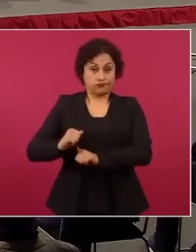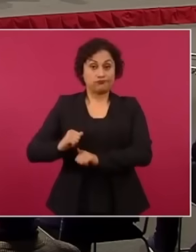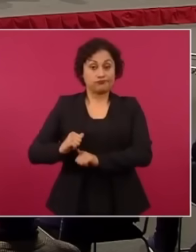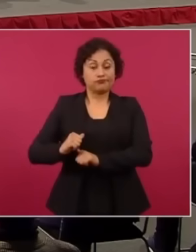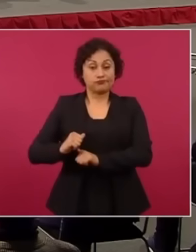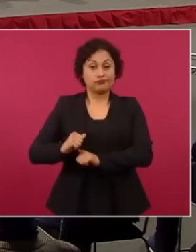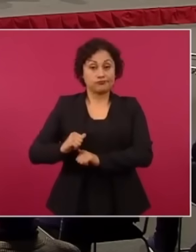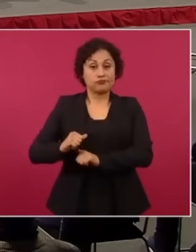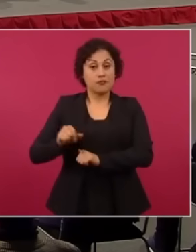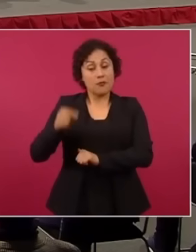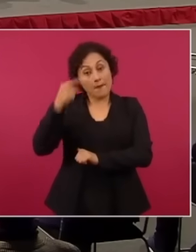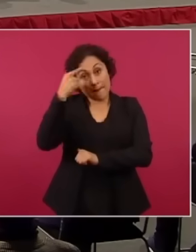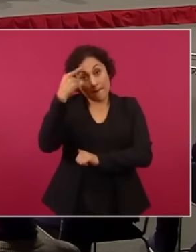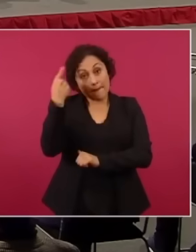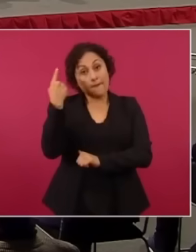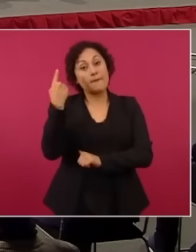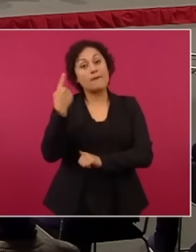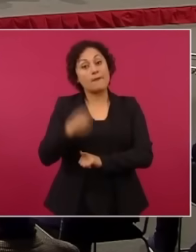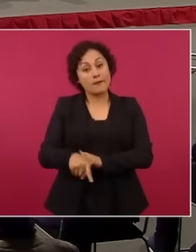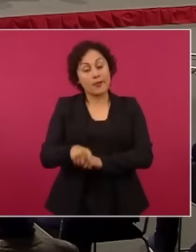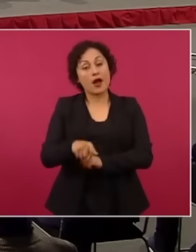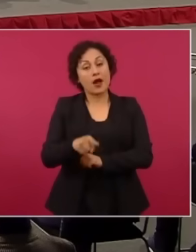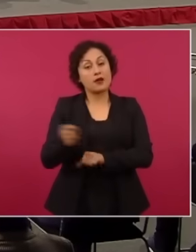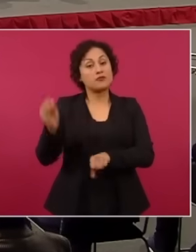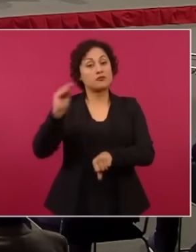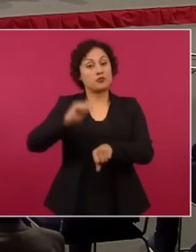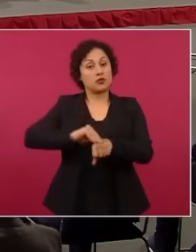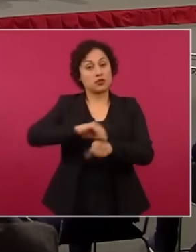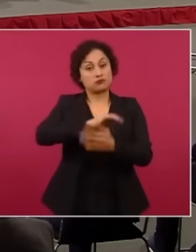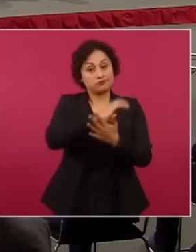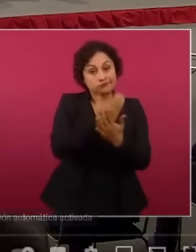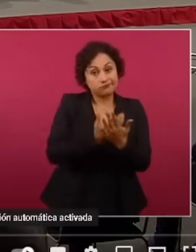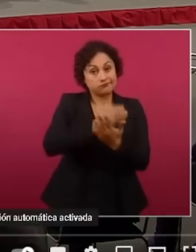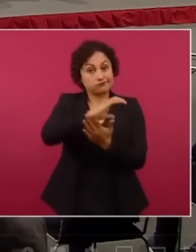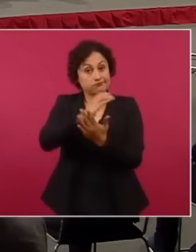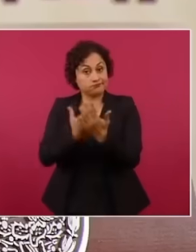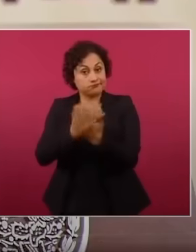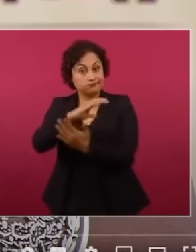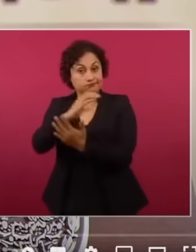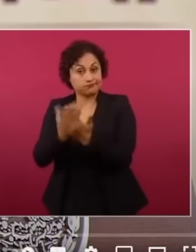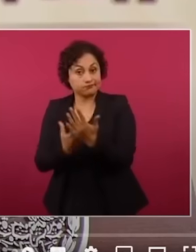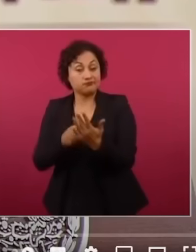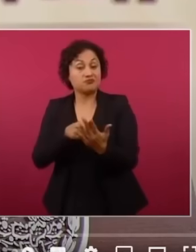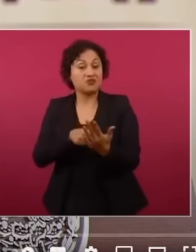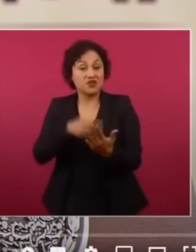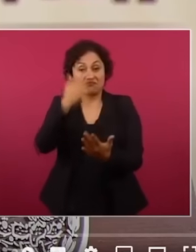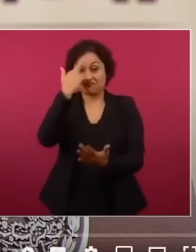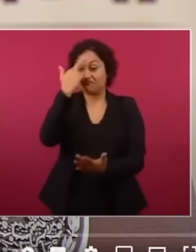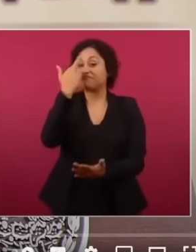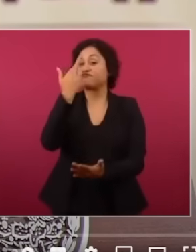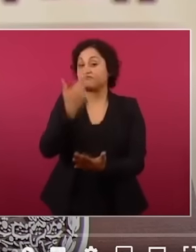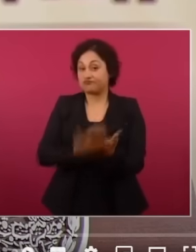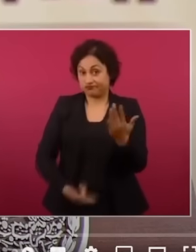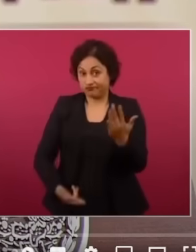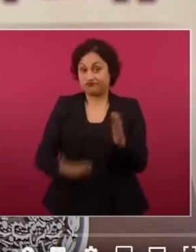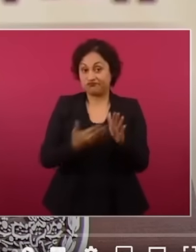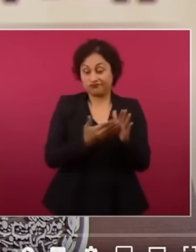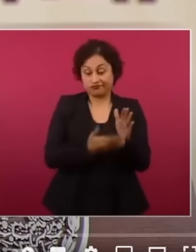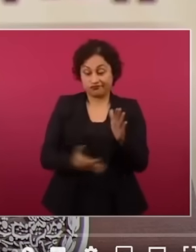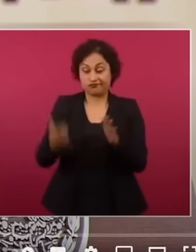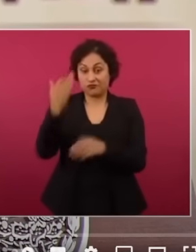todas estas contrataciones que resultaron ser ilícitas durante el